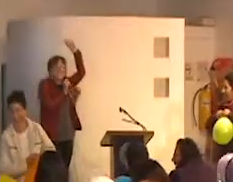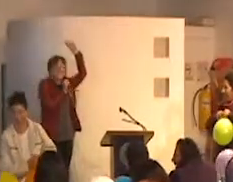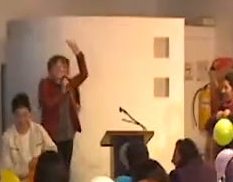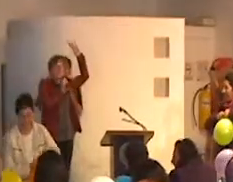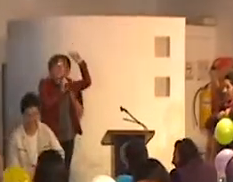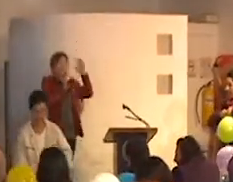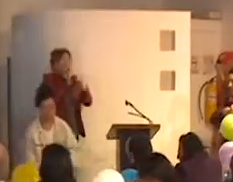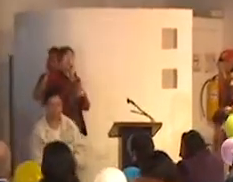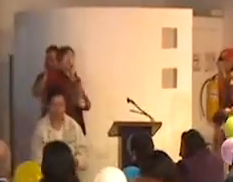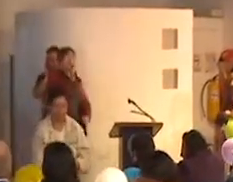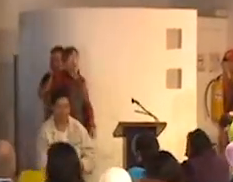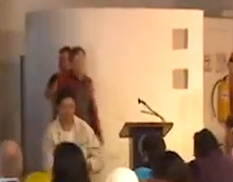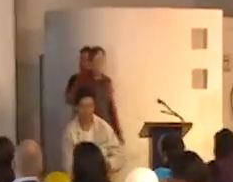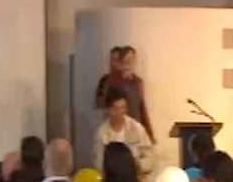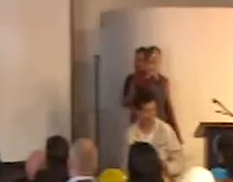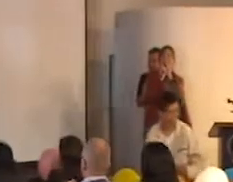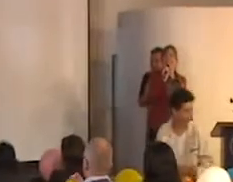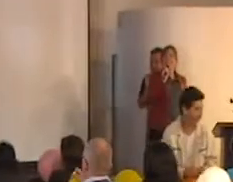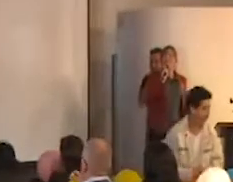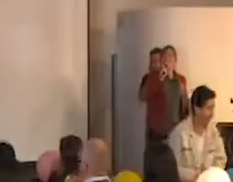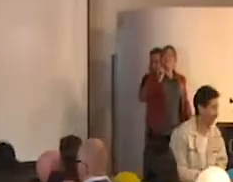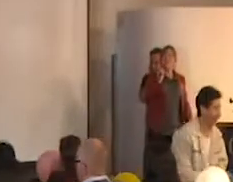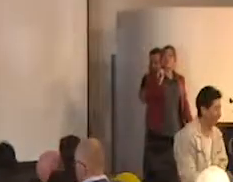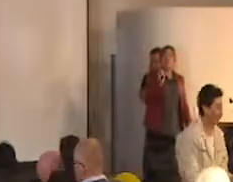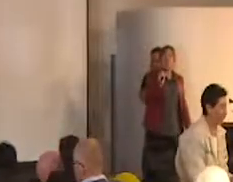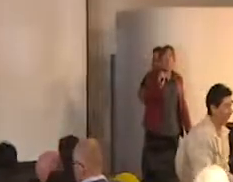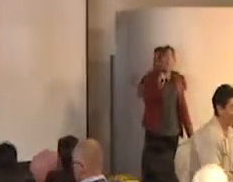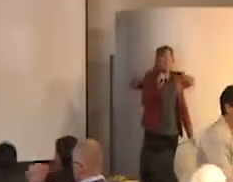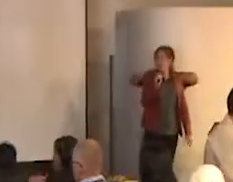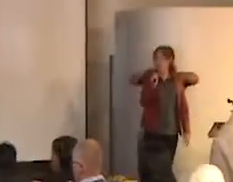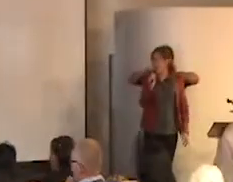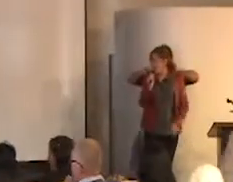Ya estalló, muy bien que estalle todo eso, muy bien.